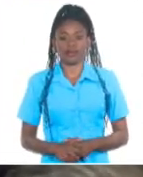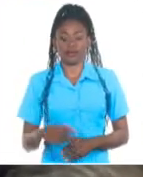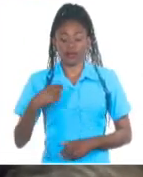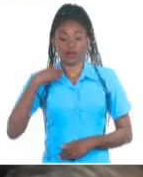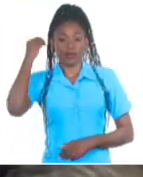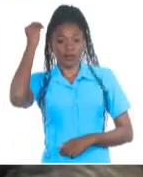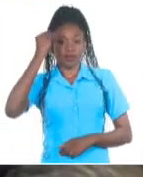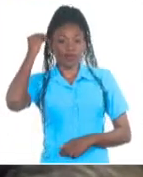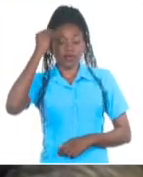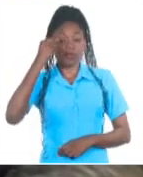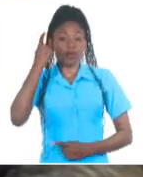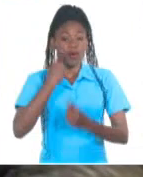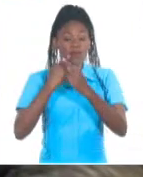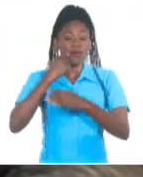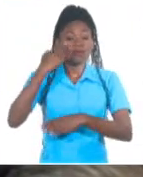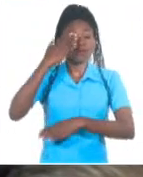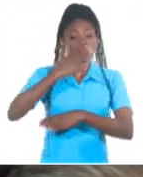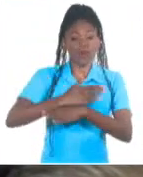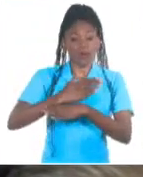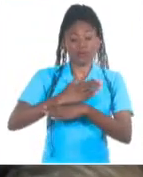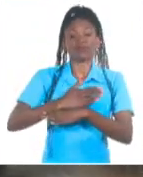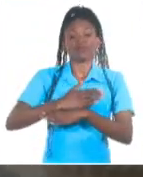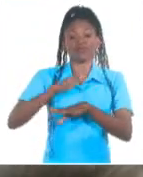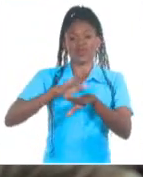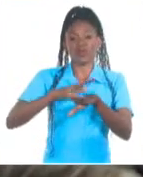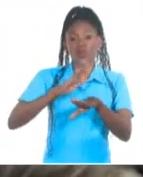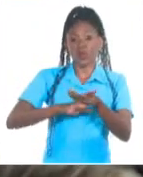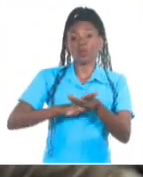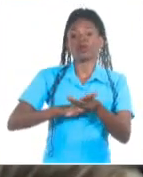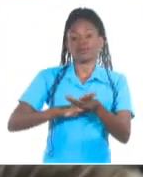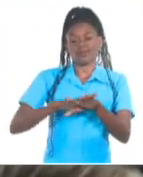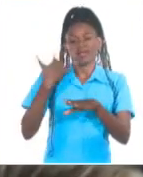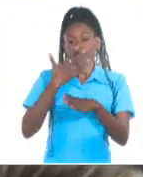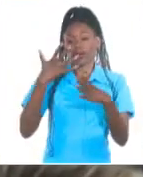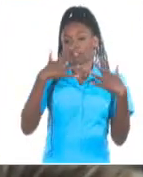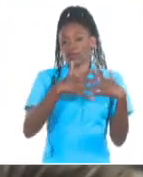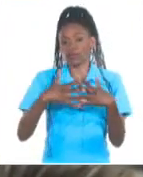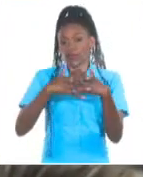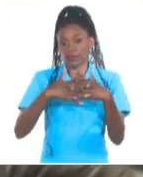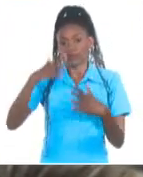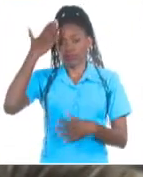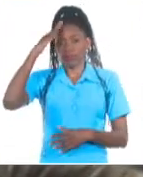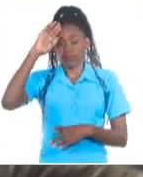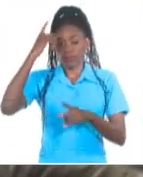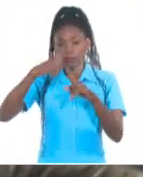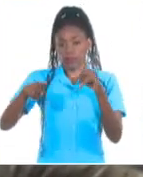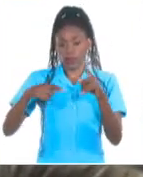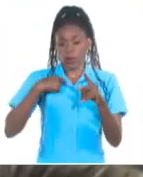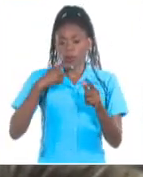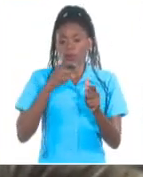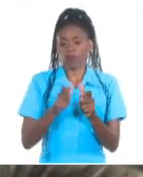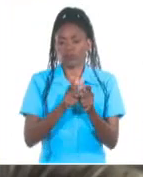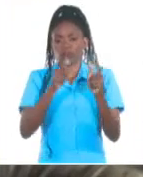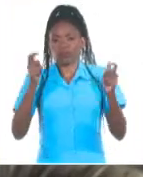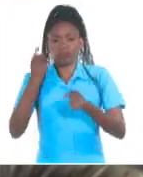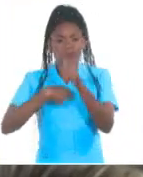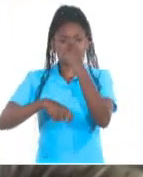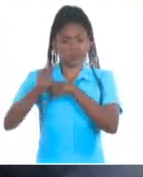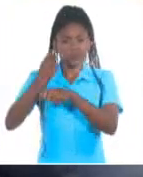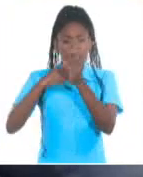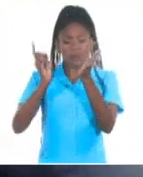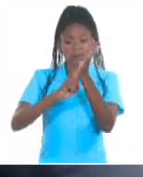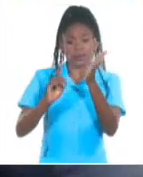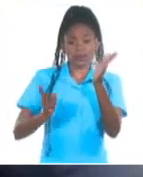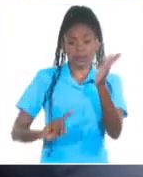considerando las limitaciones causadas por las sanciones, podamos extender nuestro comercio en materia